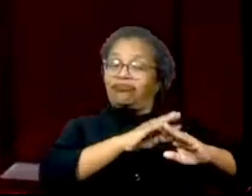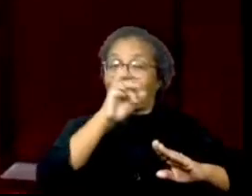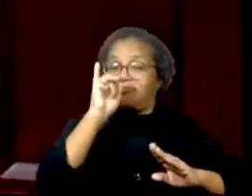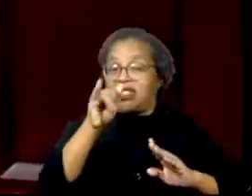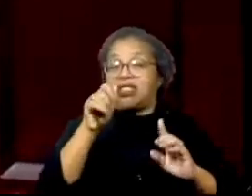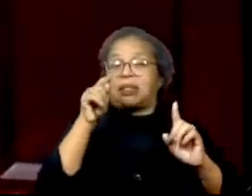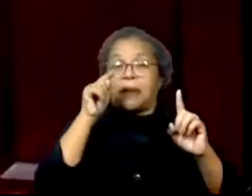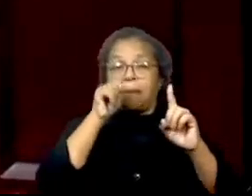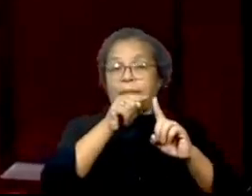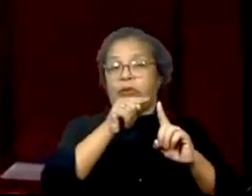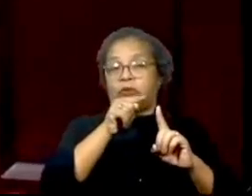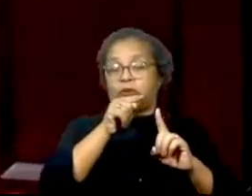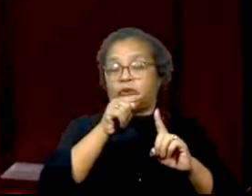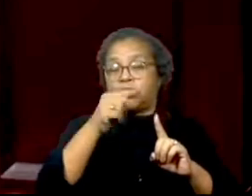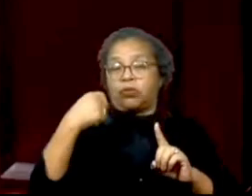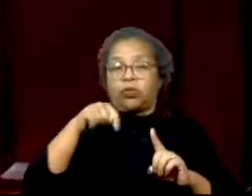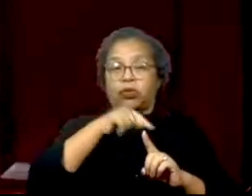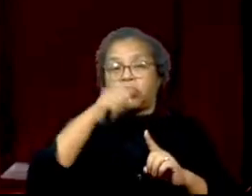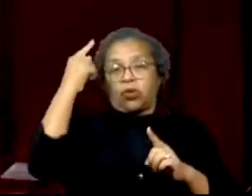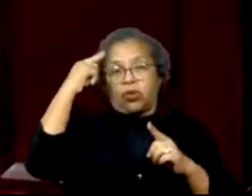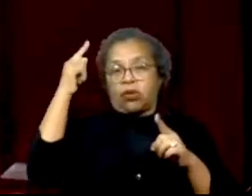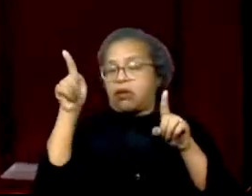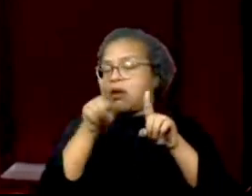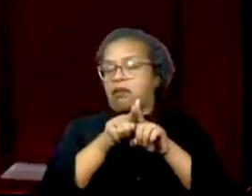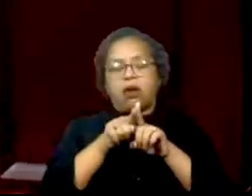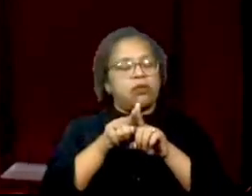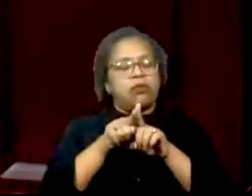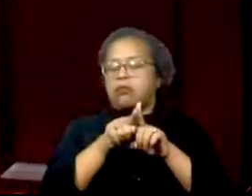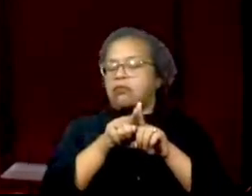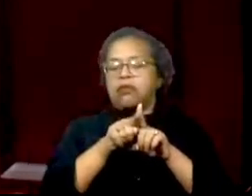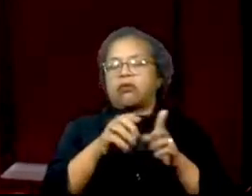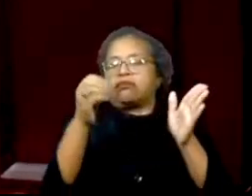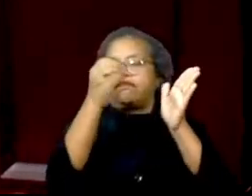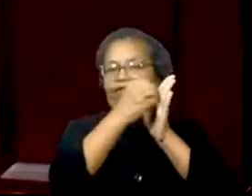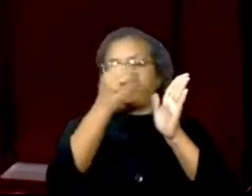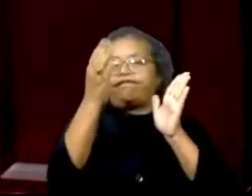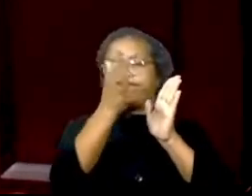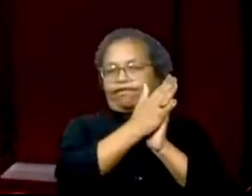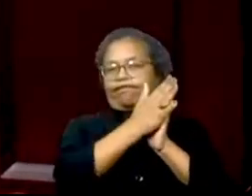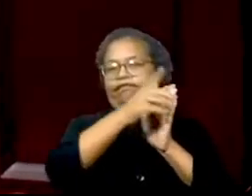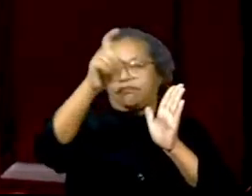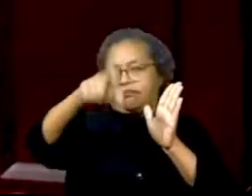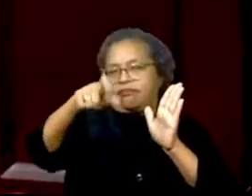punto y nos oponemos a ello. Que conste en acta. Muchas gracias, presidente.